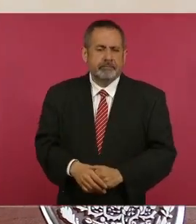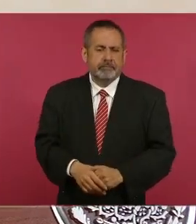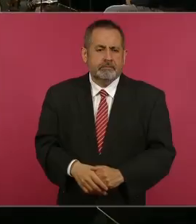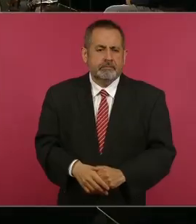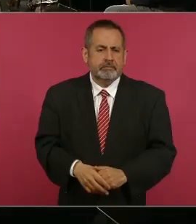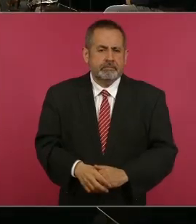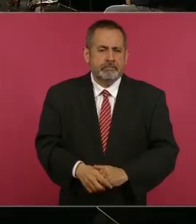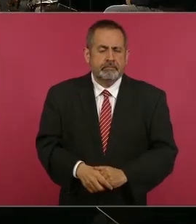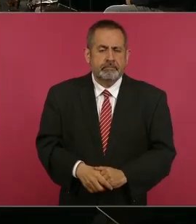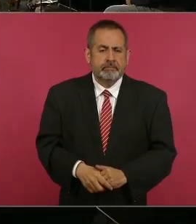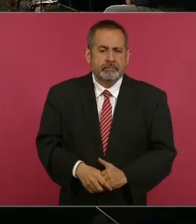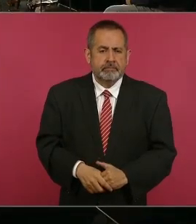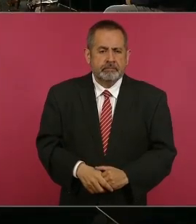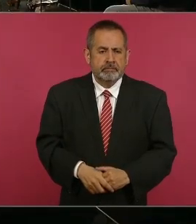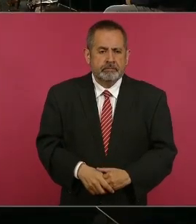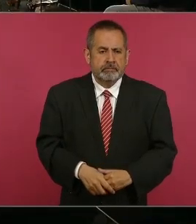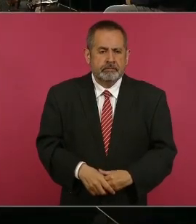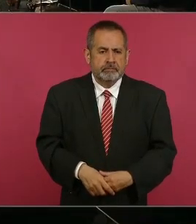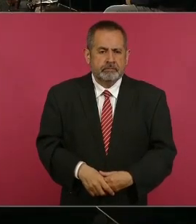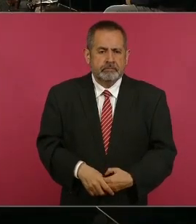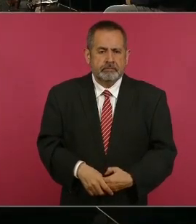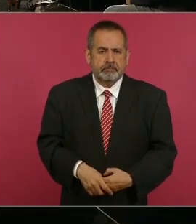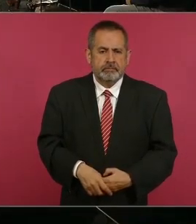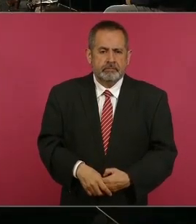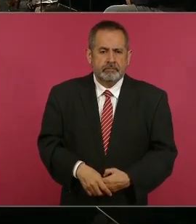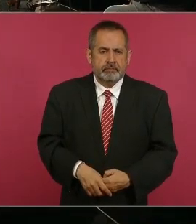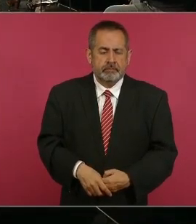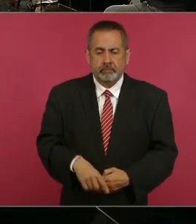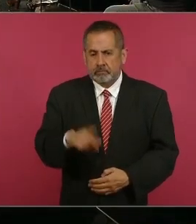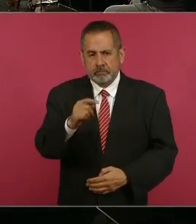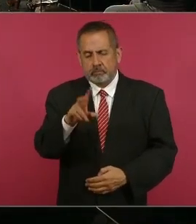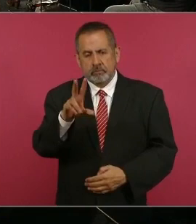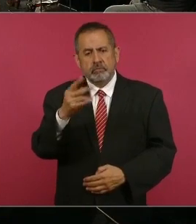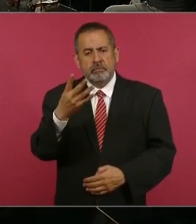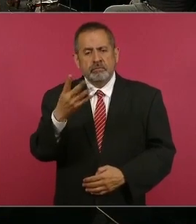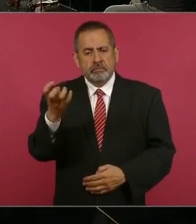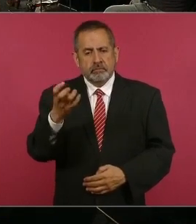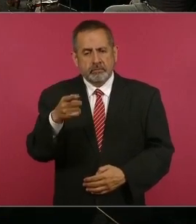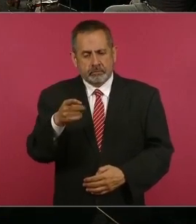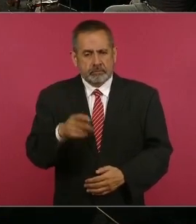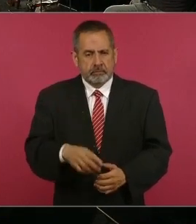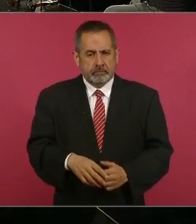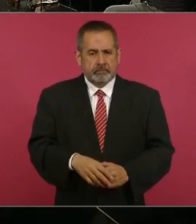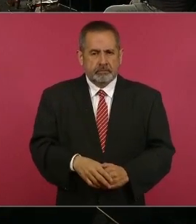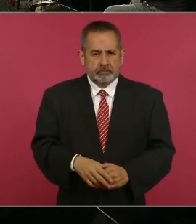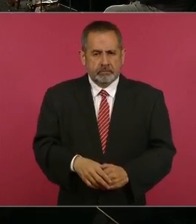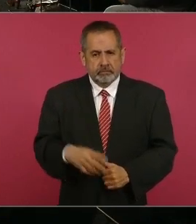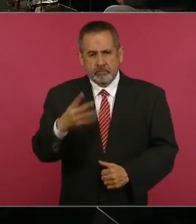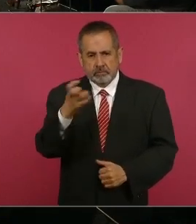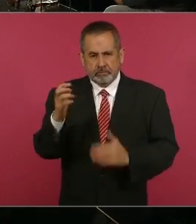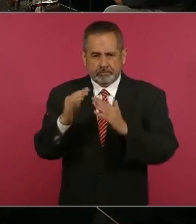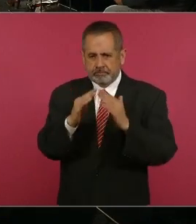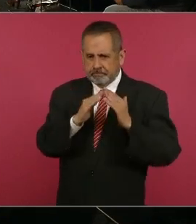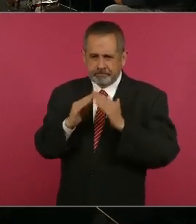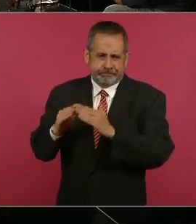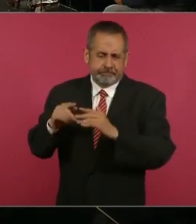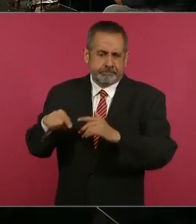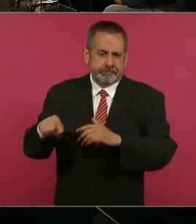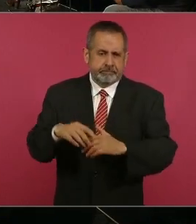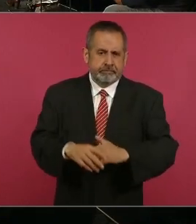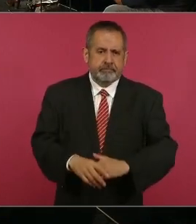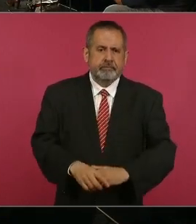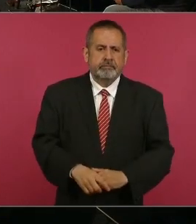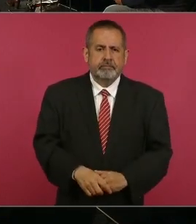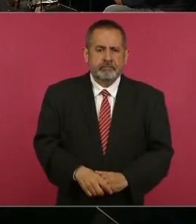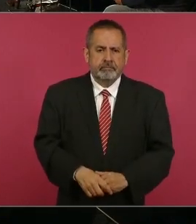¿Eran 504,000 personas que estaban sin luz? No, 400. Hogares.